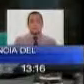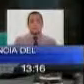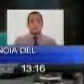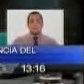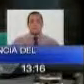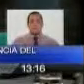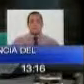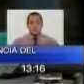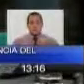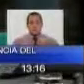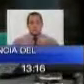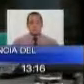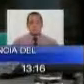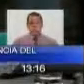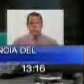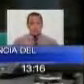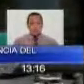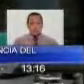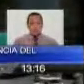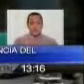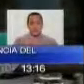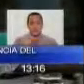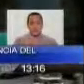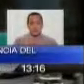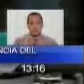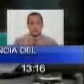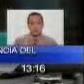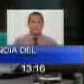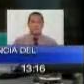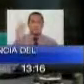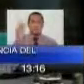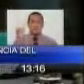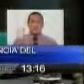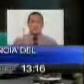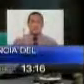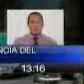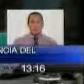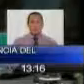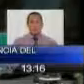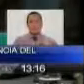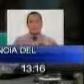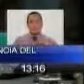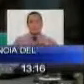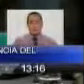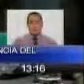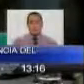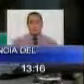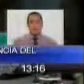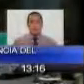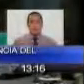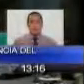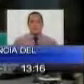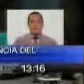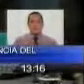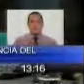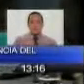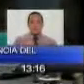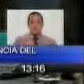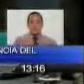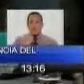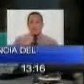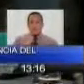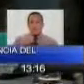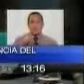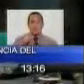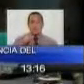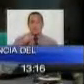de Justicia, quien estuvo acompañado del entonces agente del caso ante la Corte Interamericana, el doctor Pedro Cateriano.